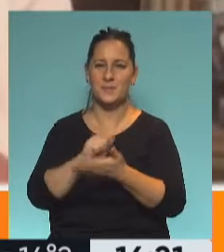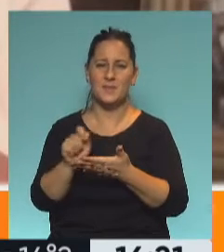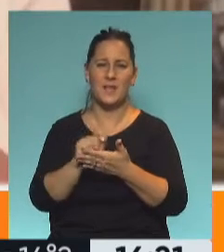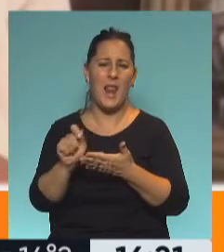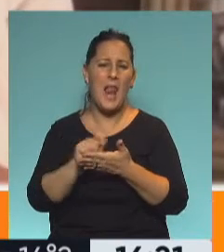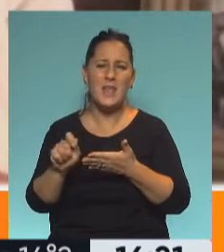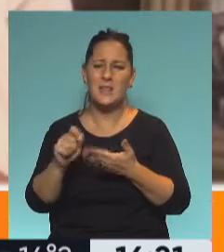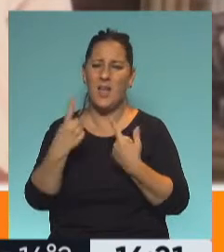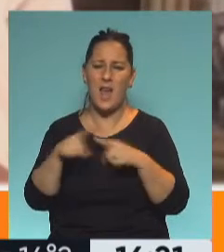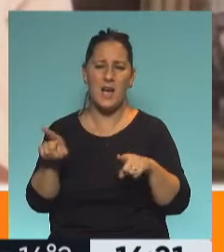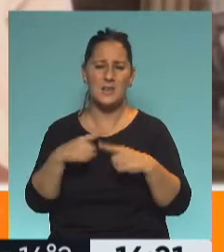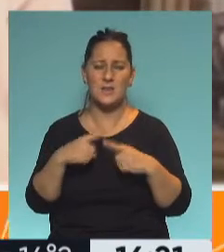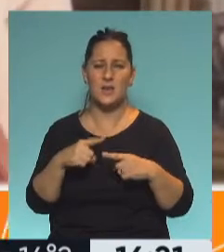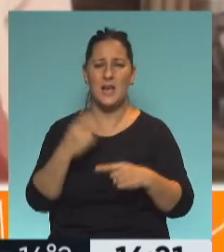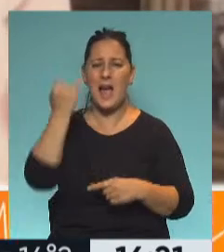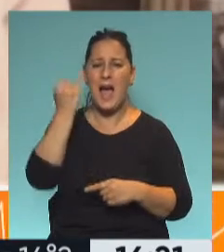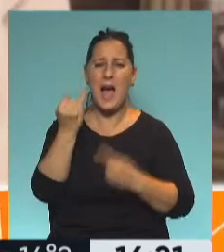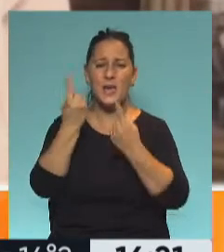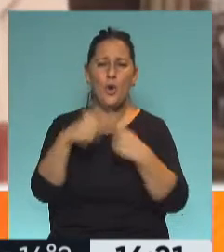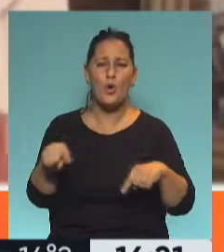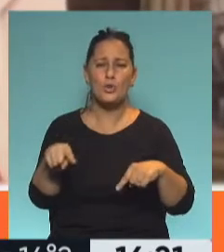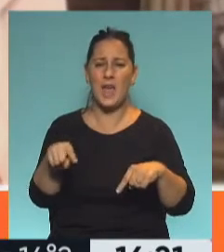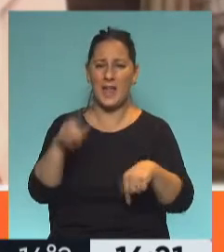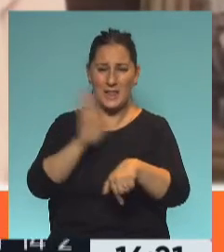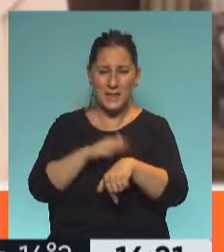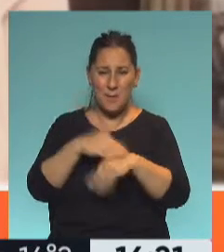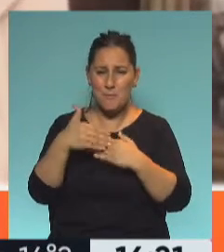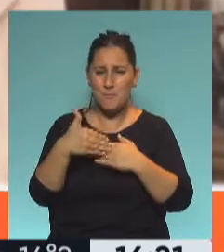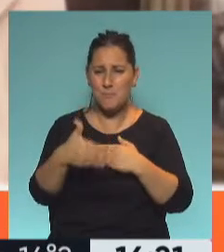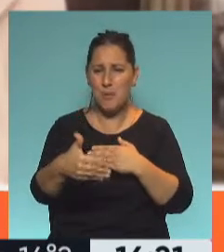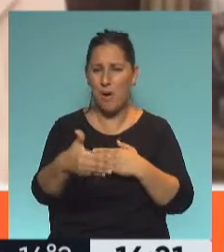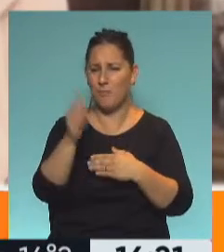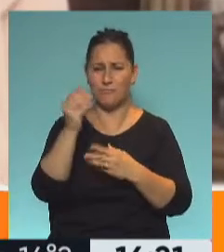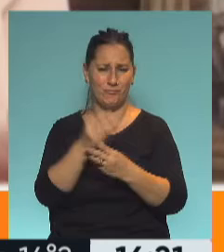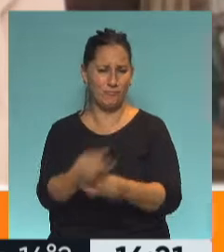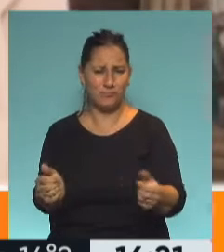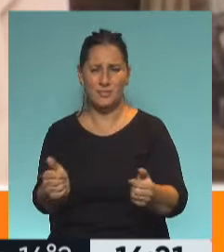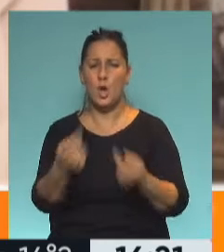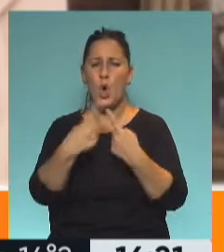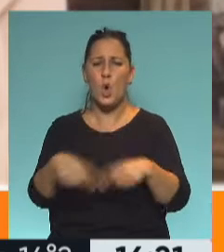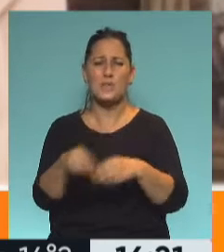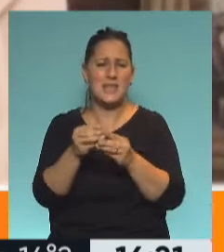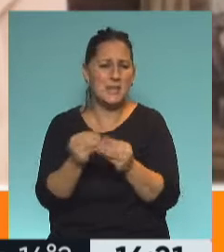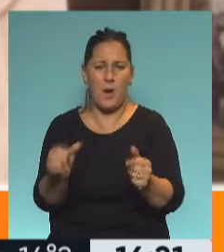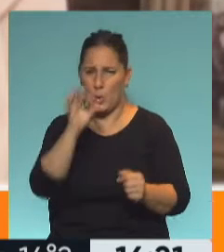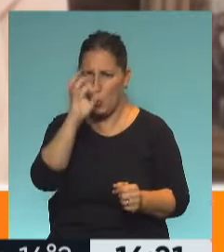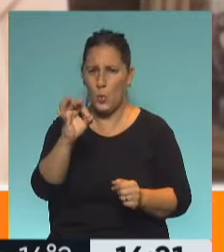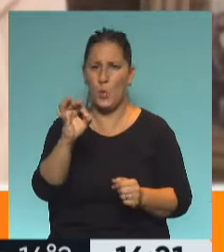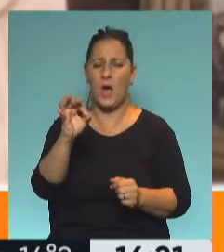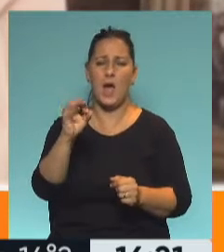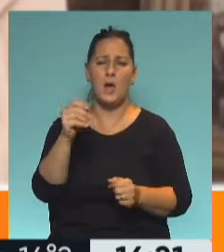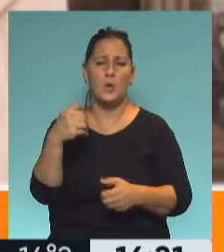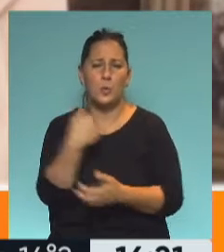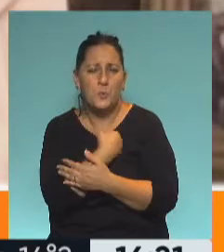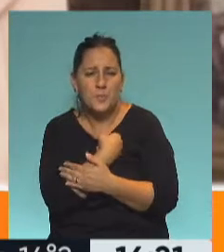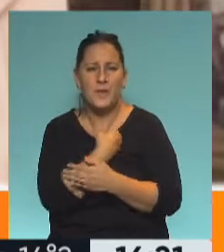canción, ¿no? Hay cosas que vencen el paso del tiempo, hay cosas que nunca se van. Tu alma en mi abrazo, guardando silencio. Hay